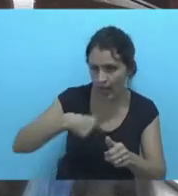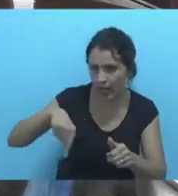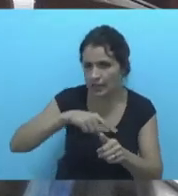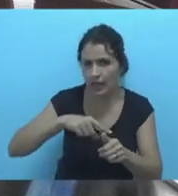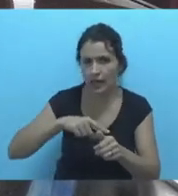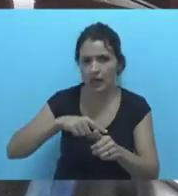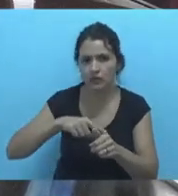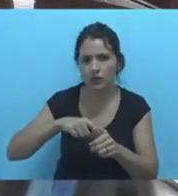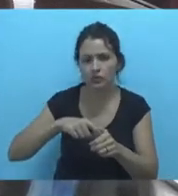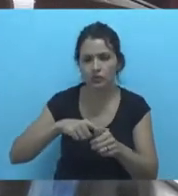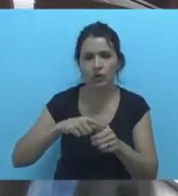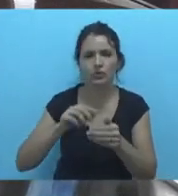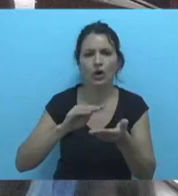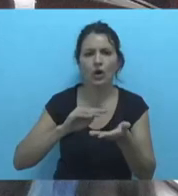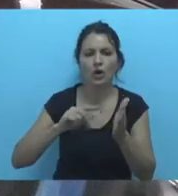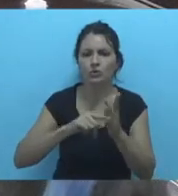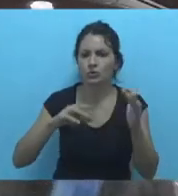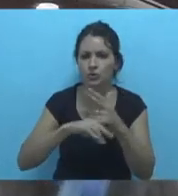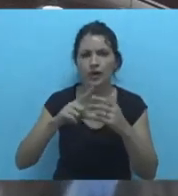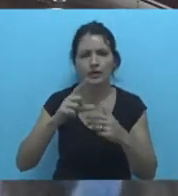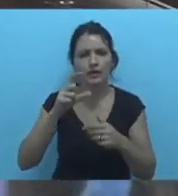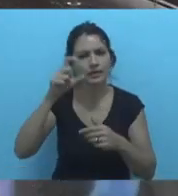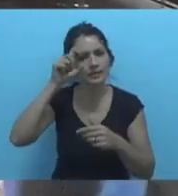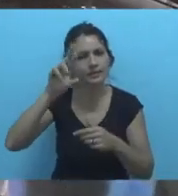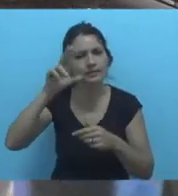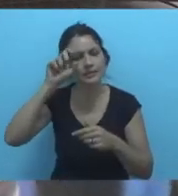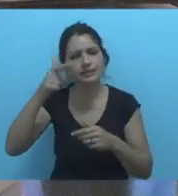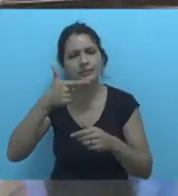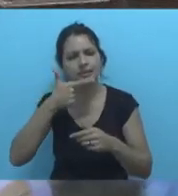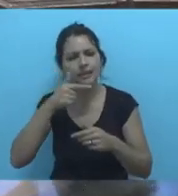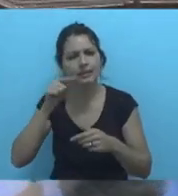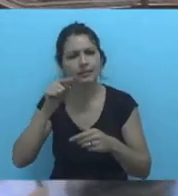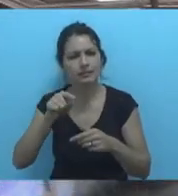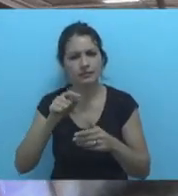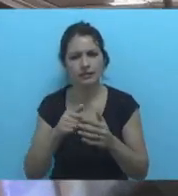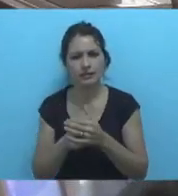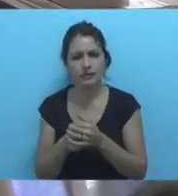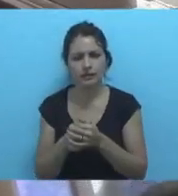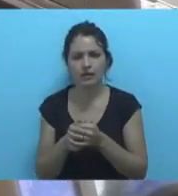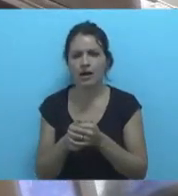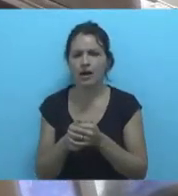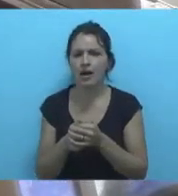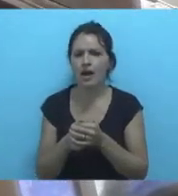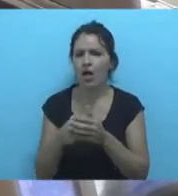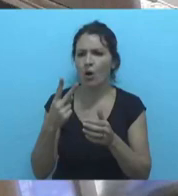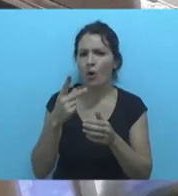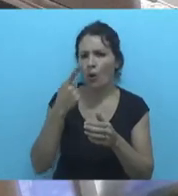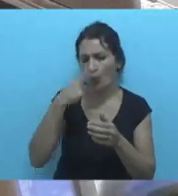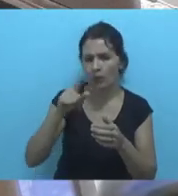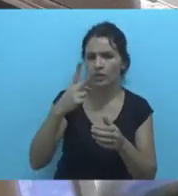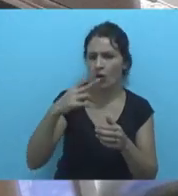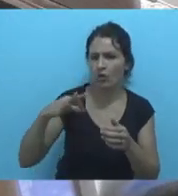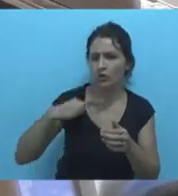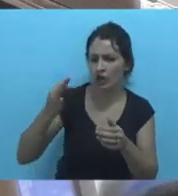Dupuy los 60 millones de pesos de los últimos dos años de deuda que dejó el intendente Camilo Busquet, presentados en la justicia,